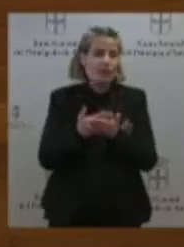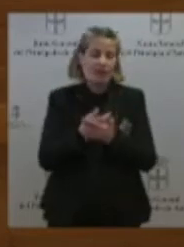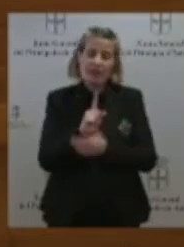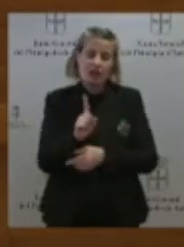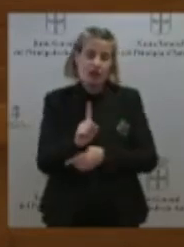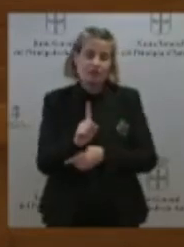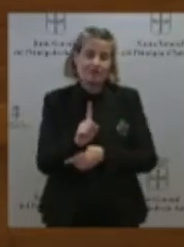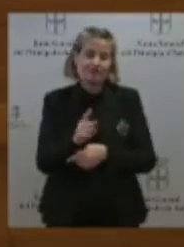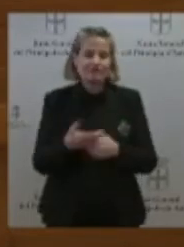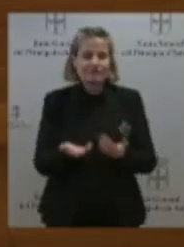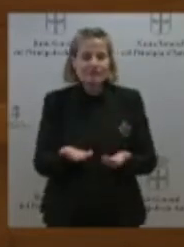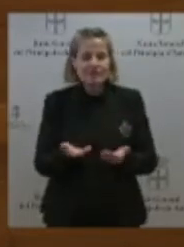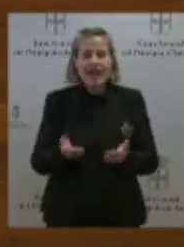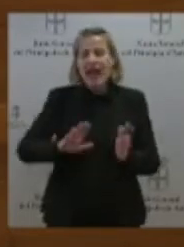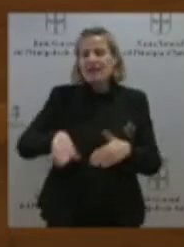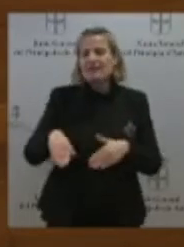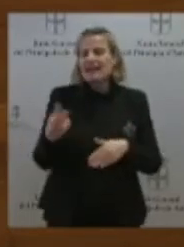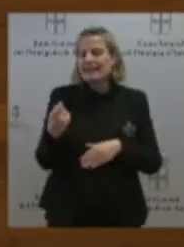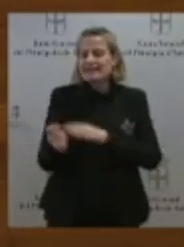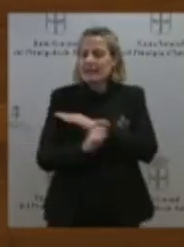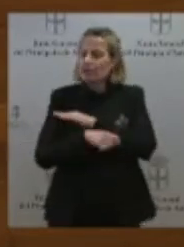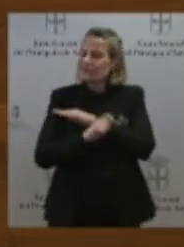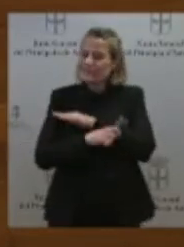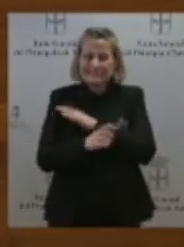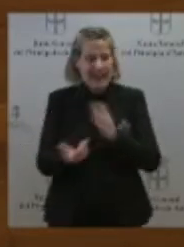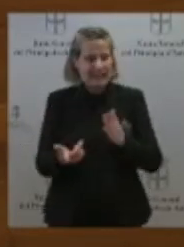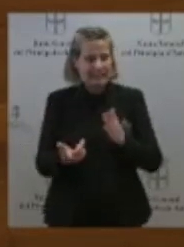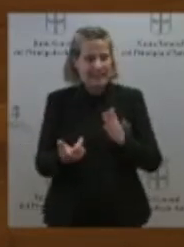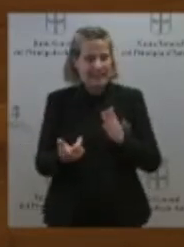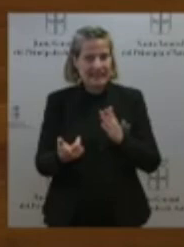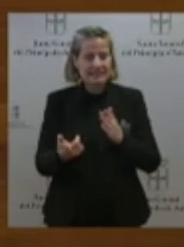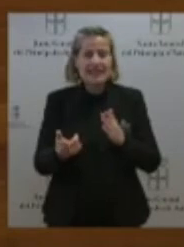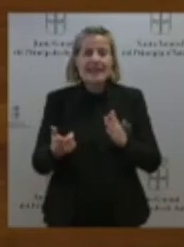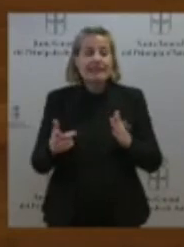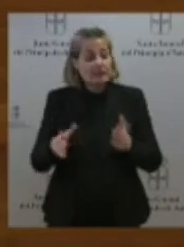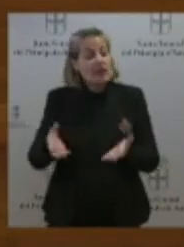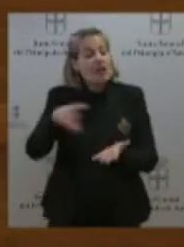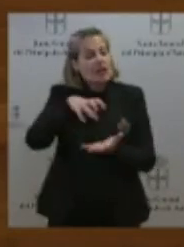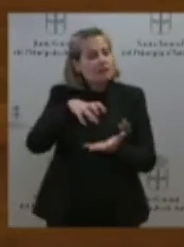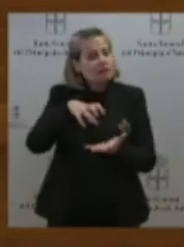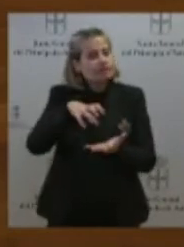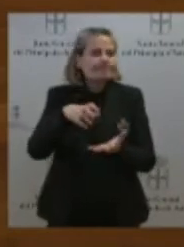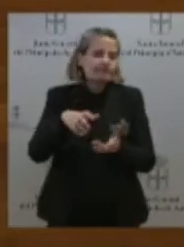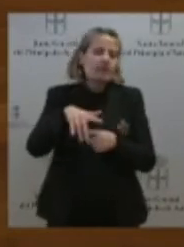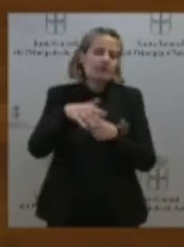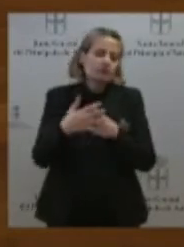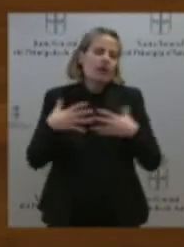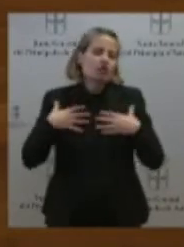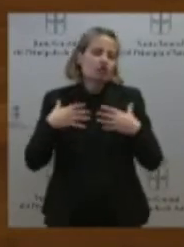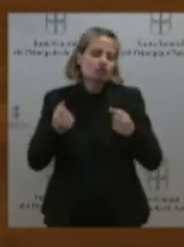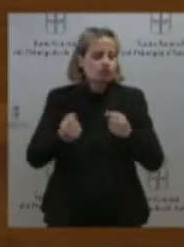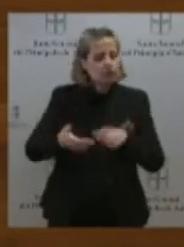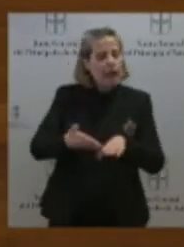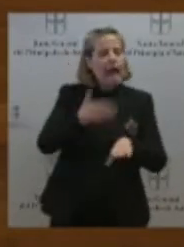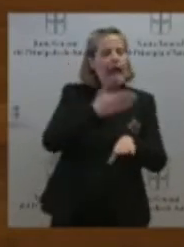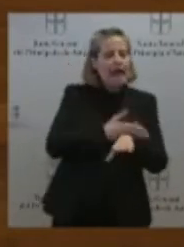precedan al sistema sanitario, de modo que puedan anticipar las situaciones de sufrimiento y eventualmente mitigarlas. Dada la incidencia y aumento de las cifras